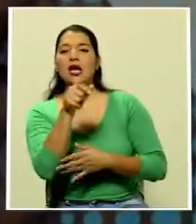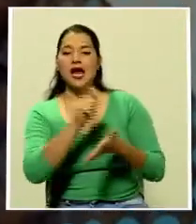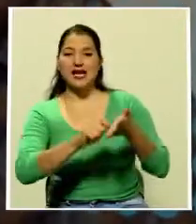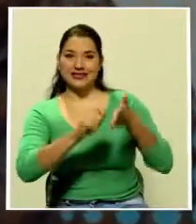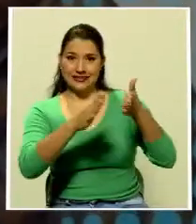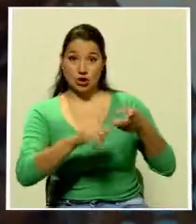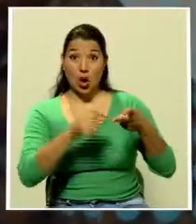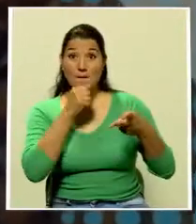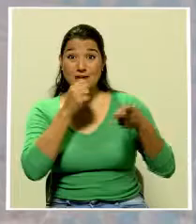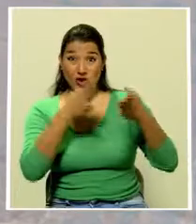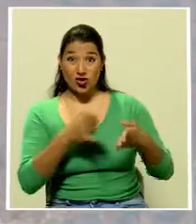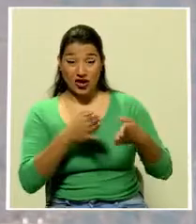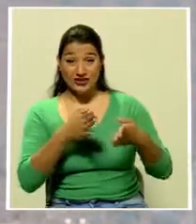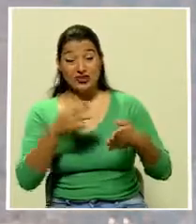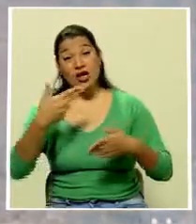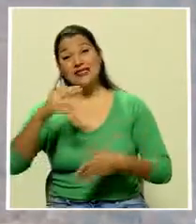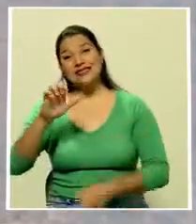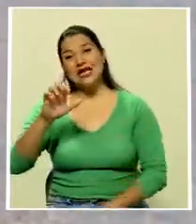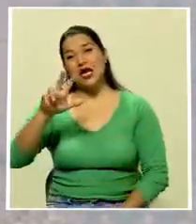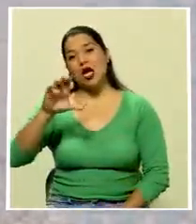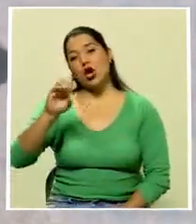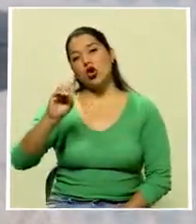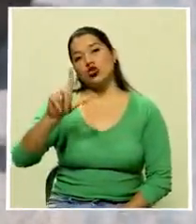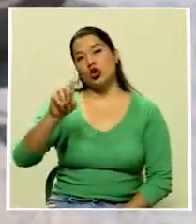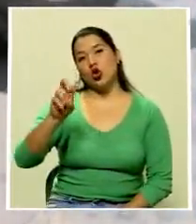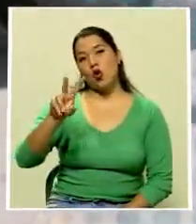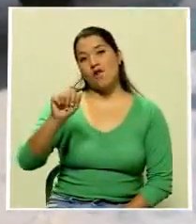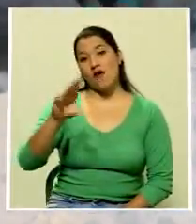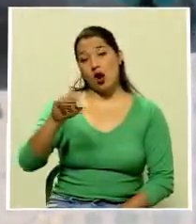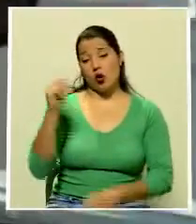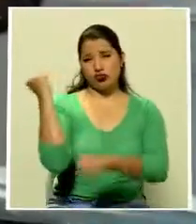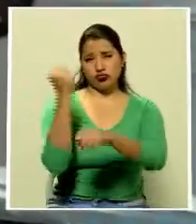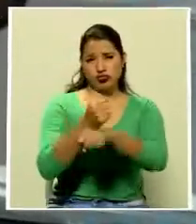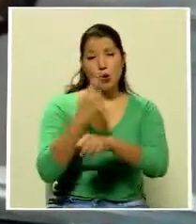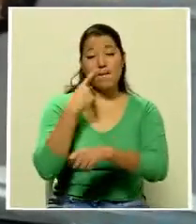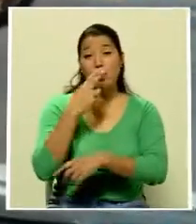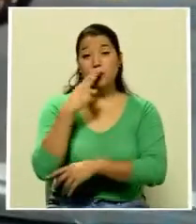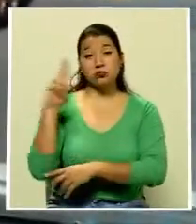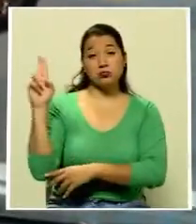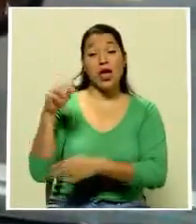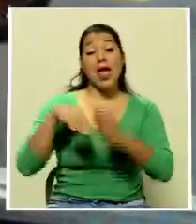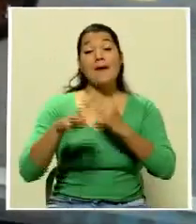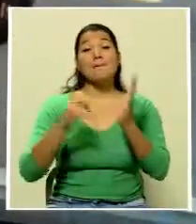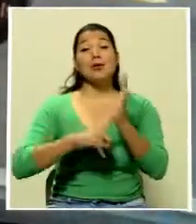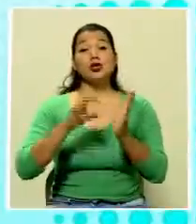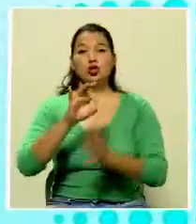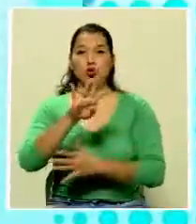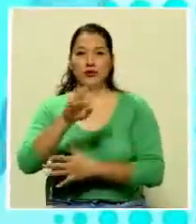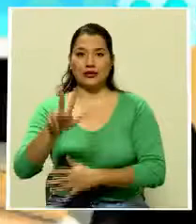escritor y periodista checoslovaco que fue ejecutado por los nazis en 1943.